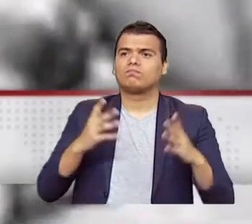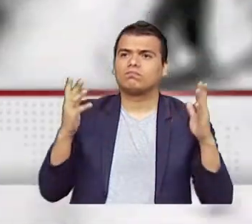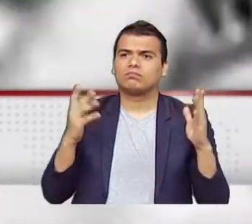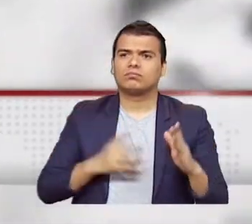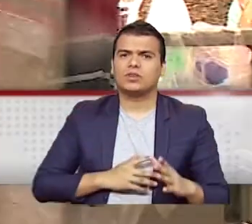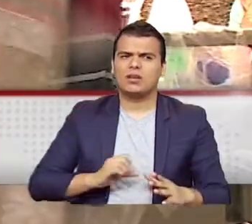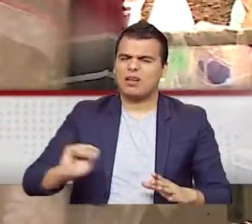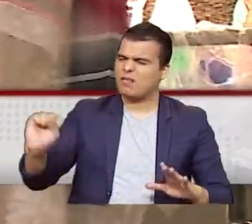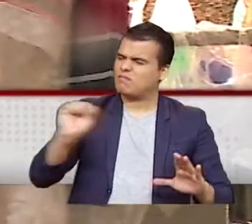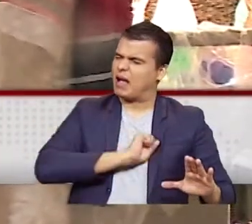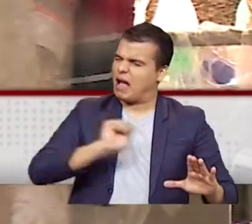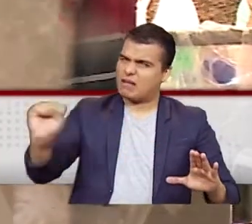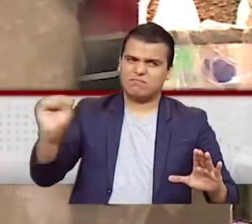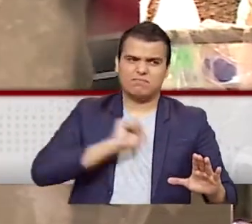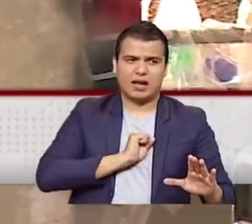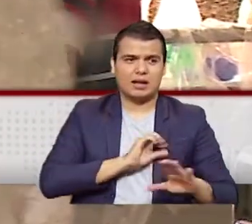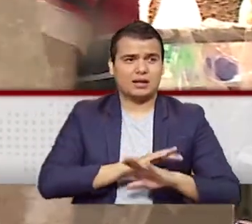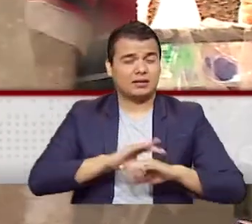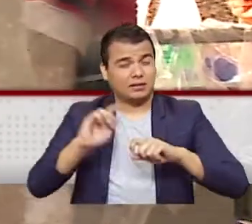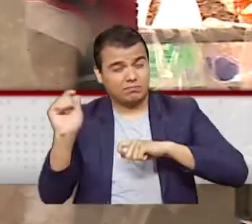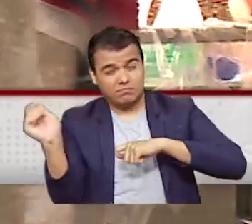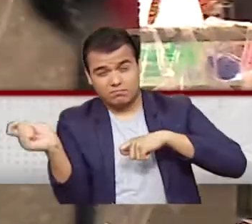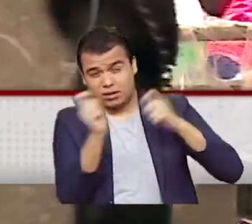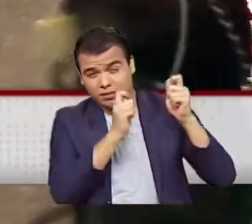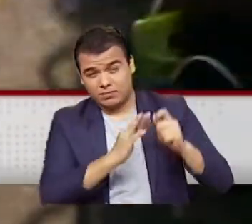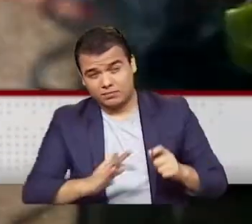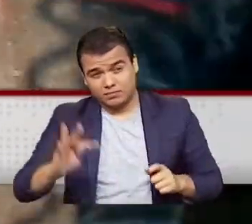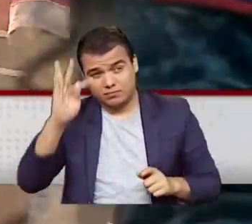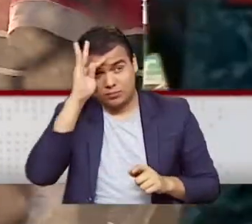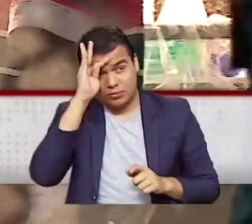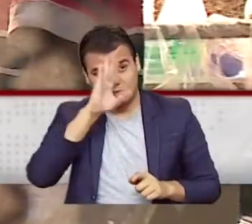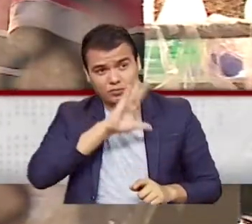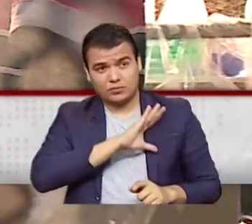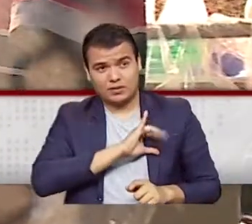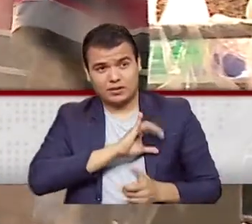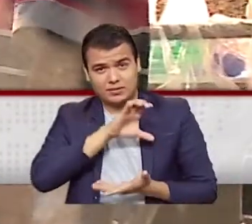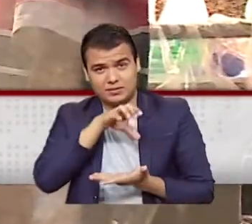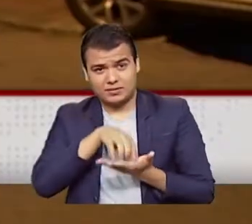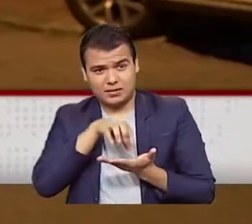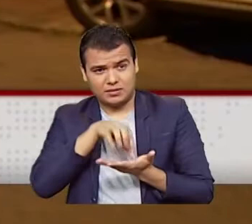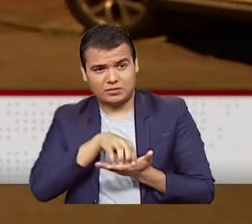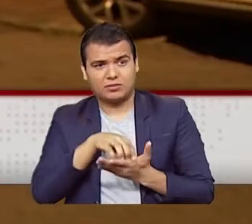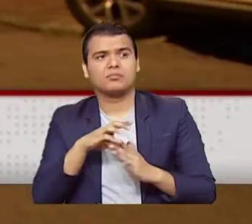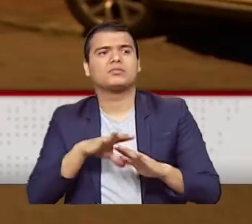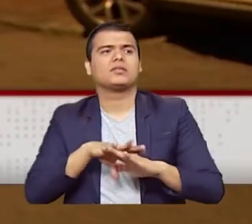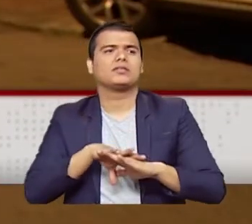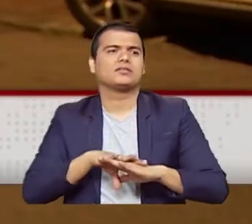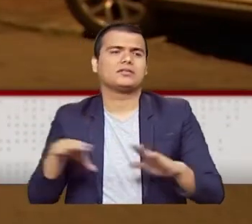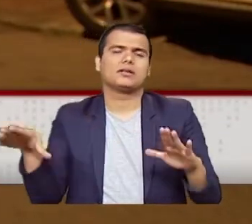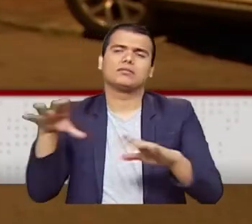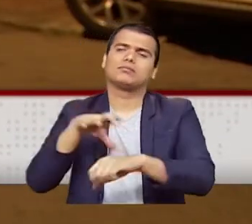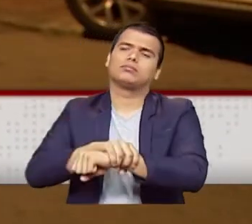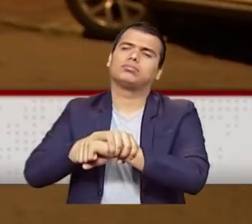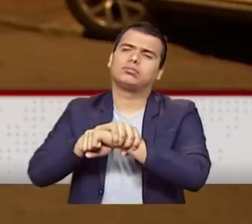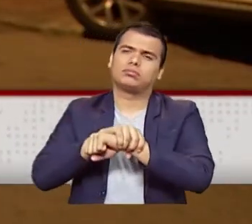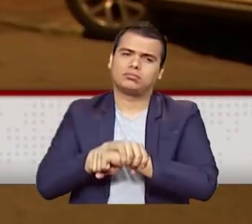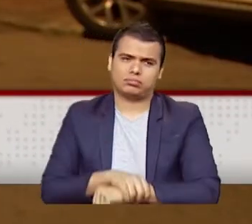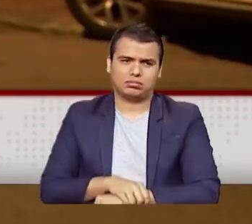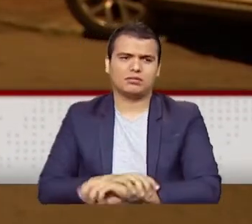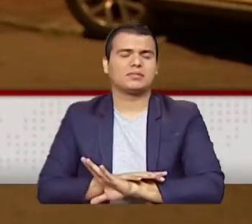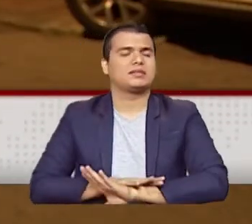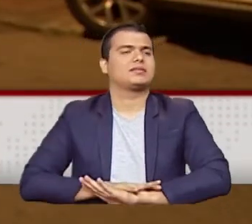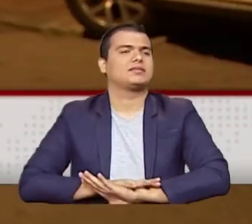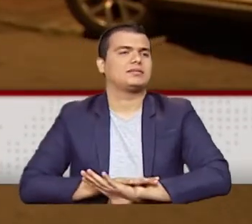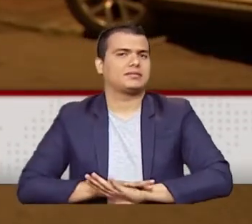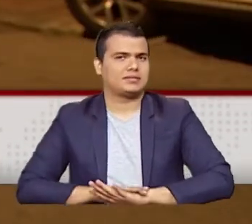en el tórax fue llevado rápidamente al hospital san juan de dios donde se adelantó el proceso judicial y este joven fue capturado y